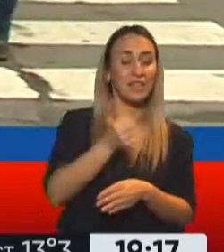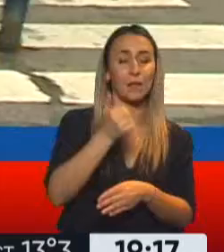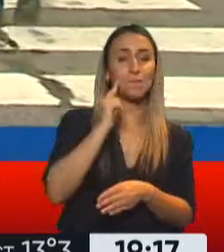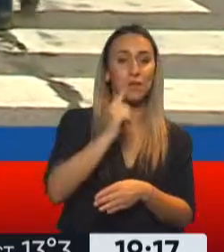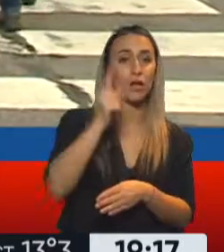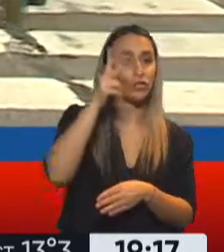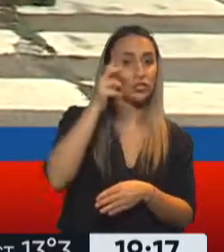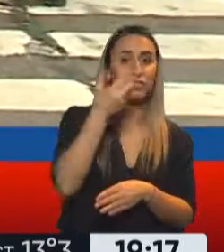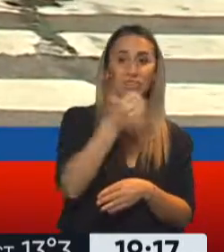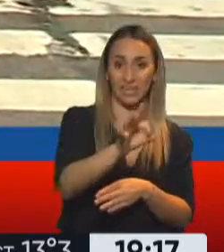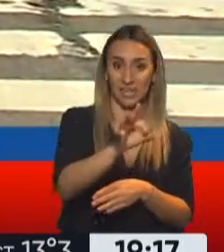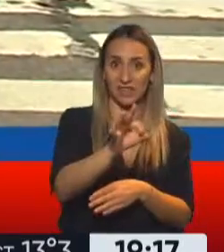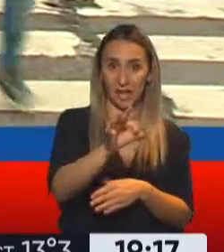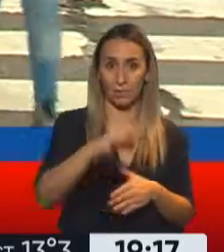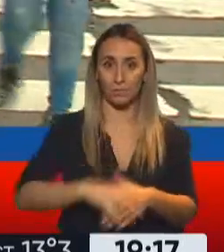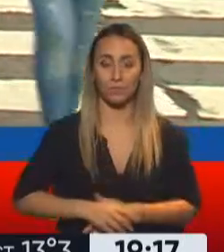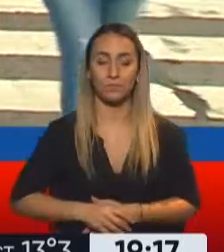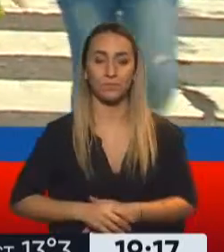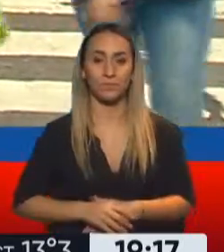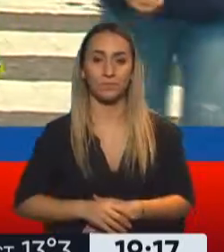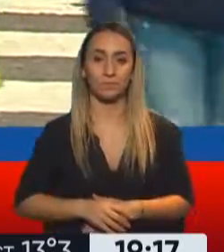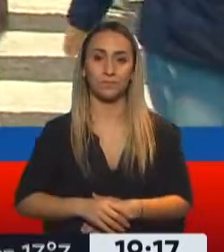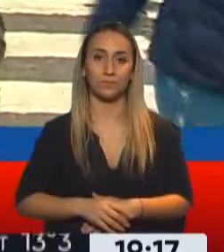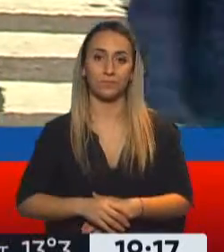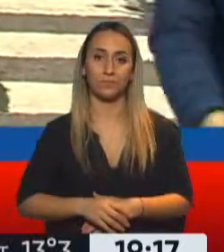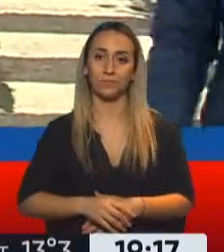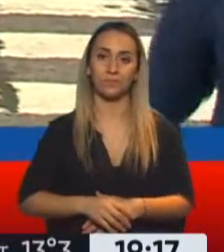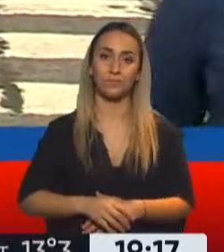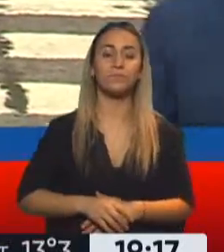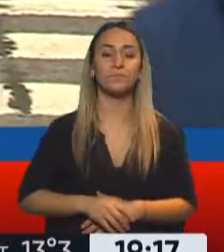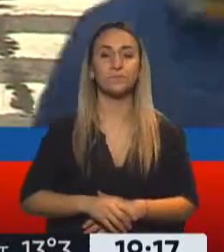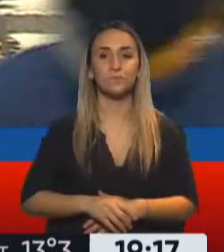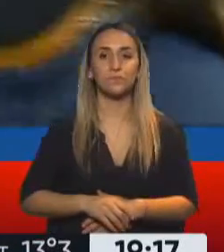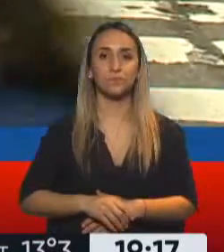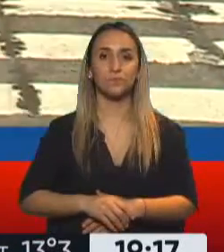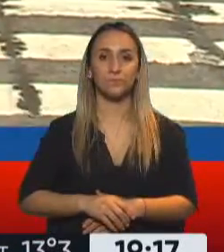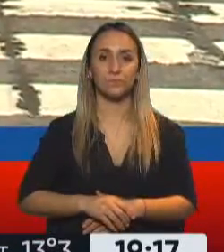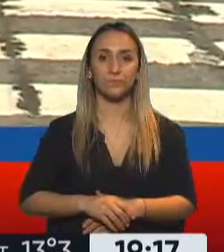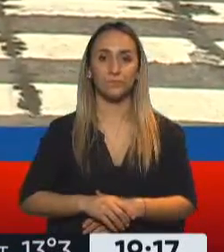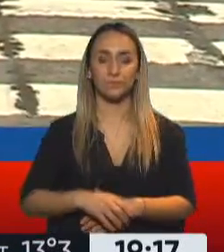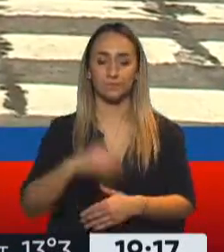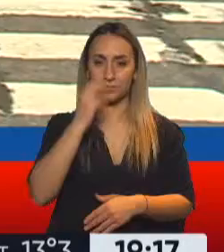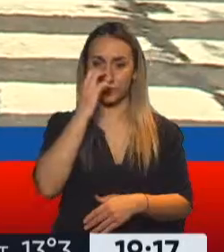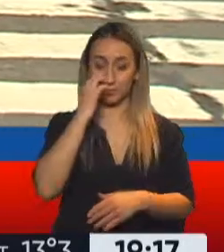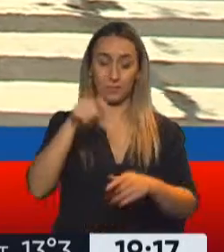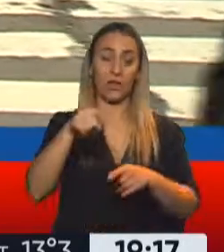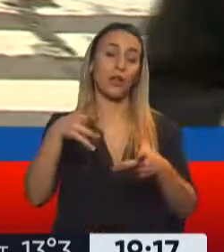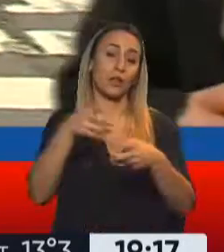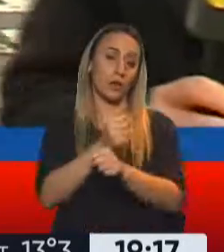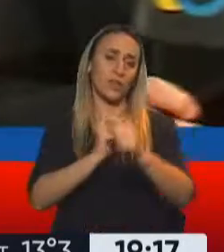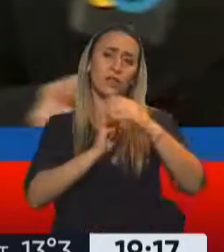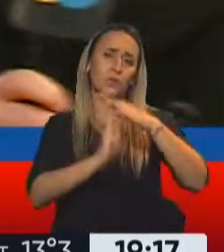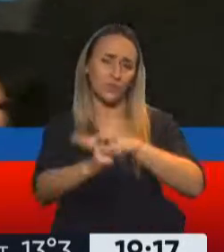812.680 y en abril, 1.110.000 personas. Recordemos que el transporte